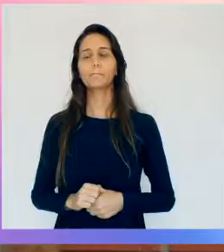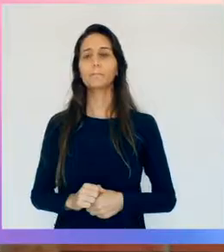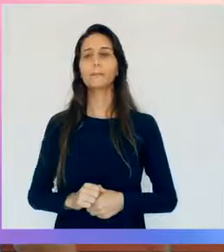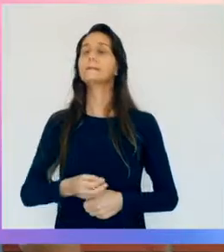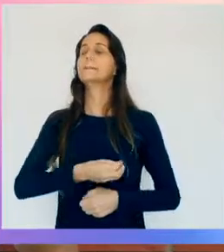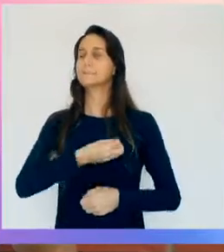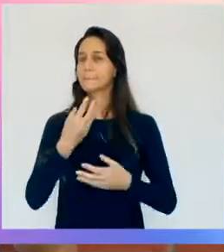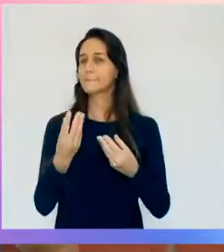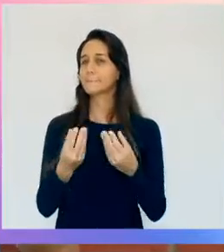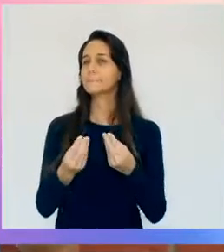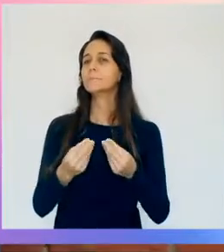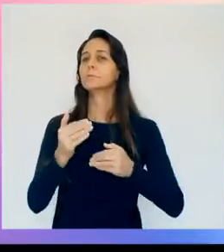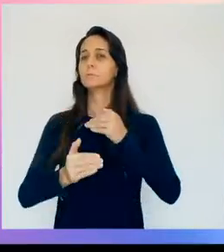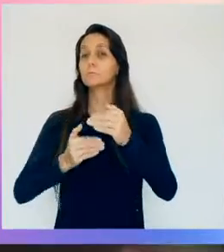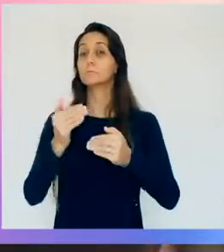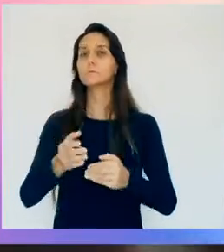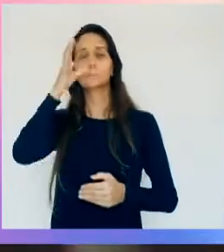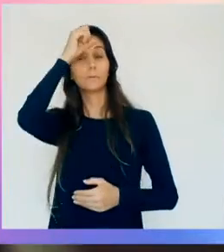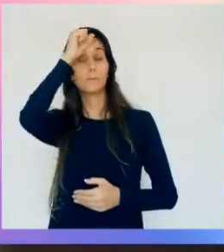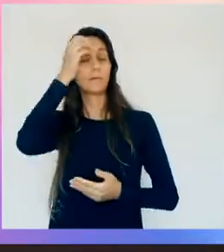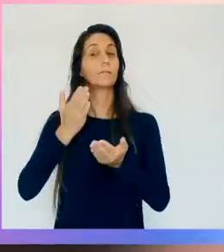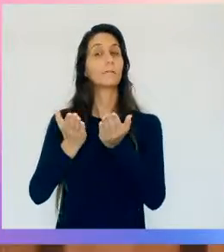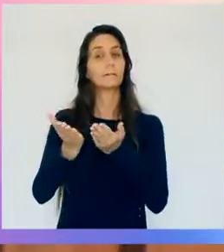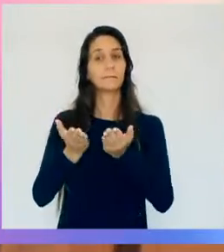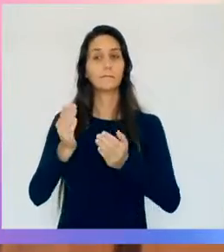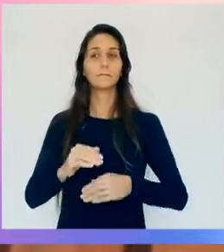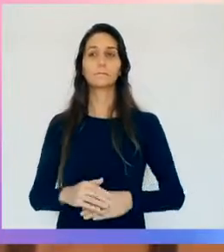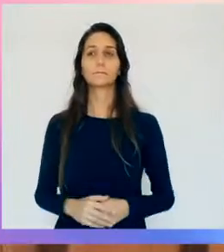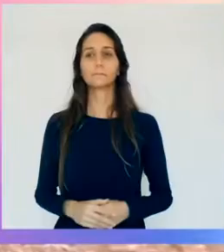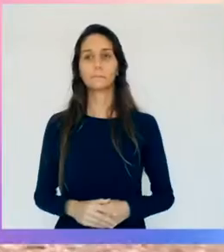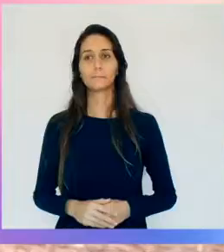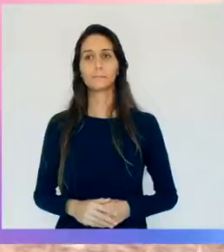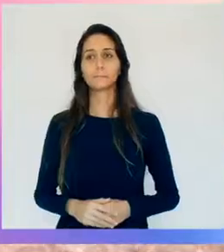Aún hay mucho por vivir, por aprender, for serving.